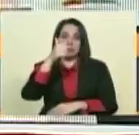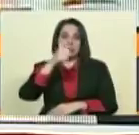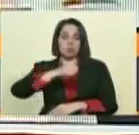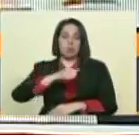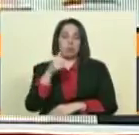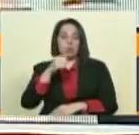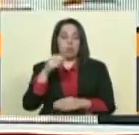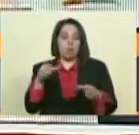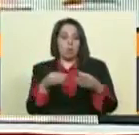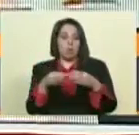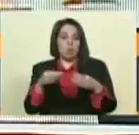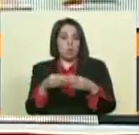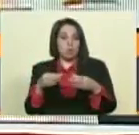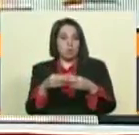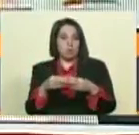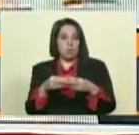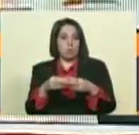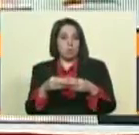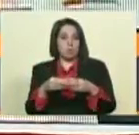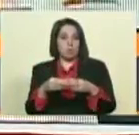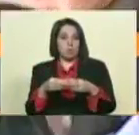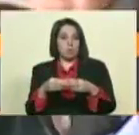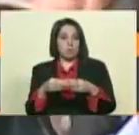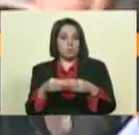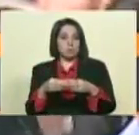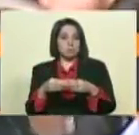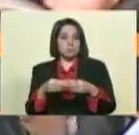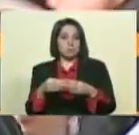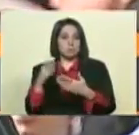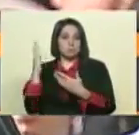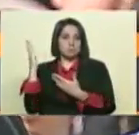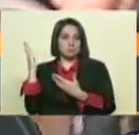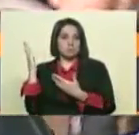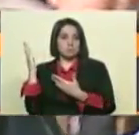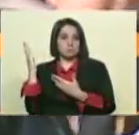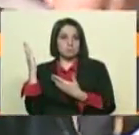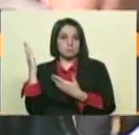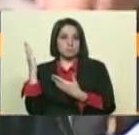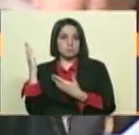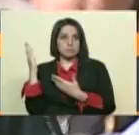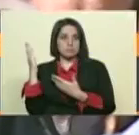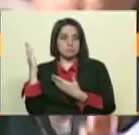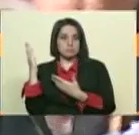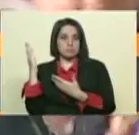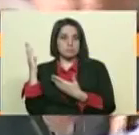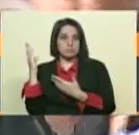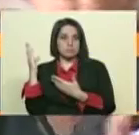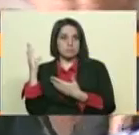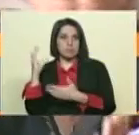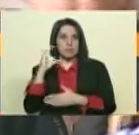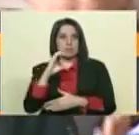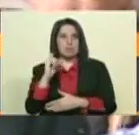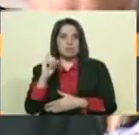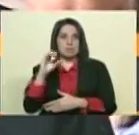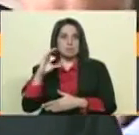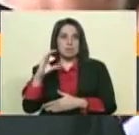de Investigaciones Penalistas, Criminalísticas y Científicas del país. Cuerpo de